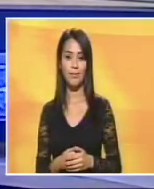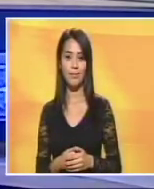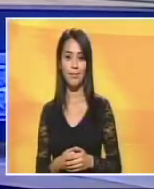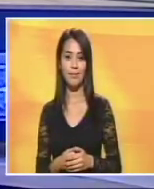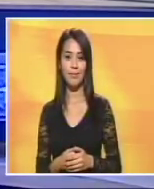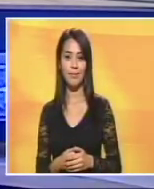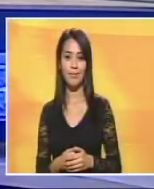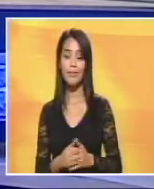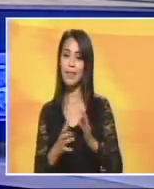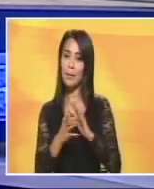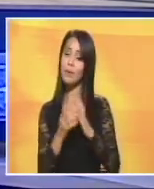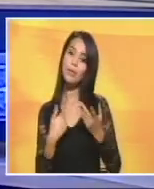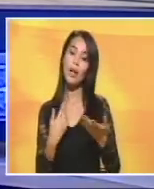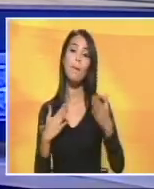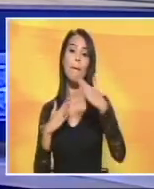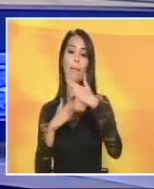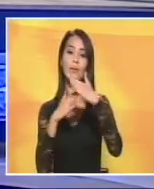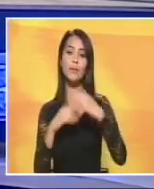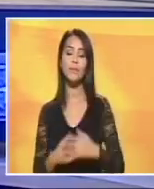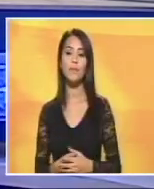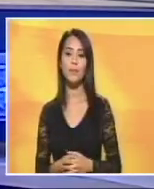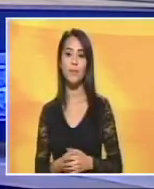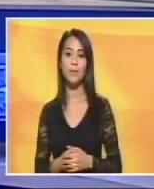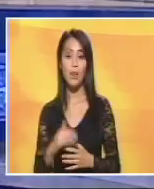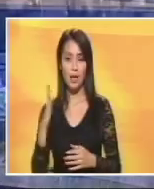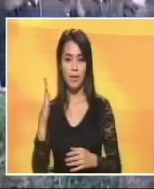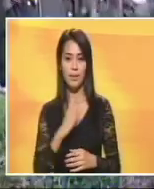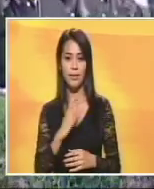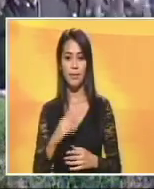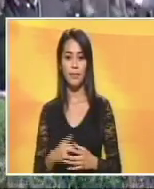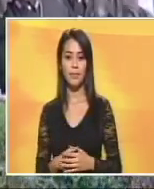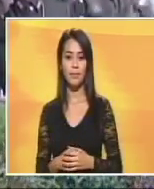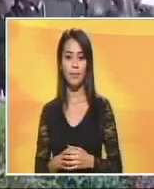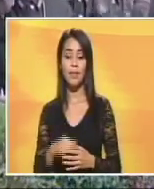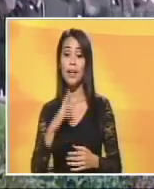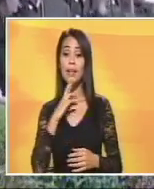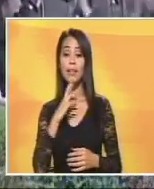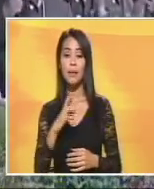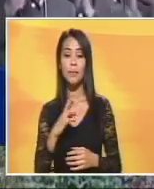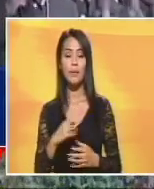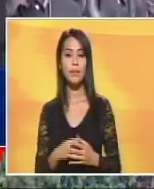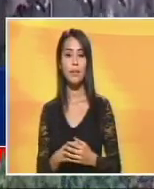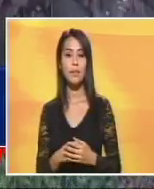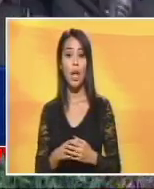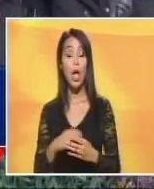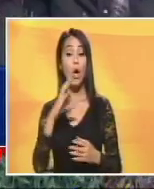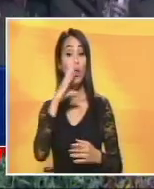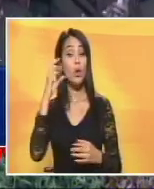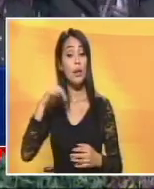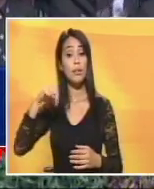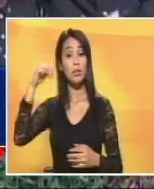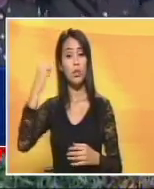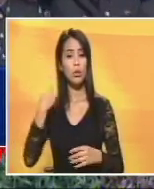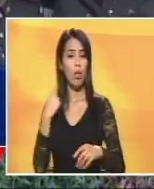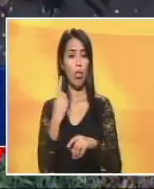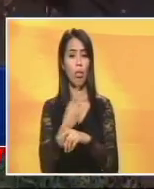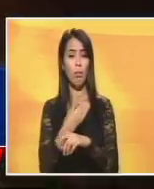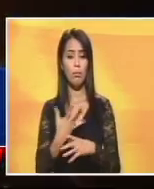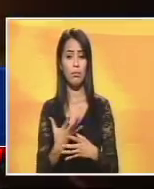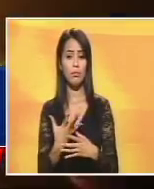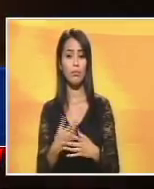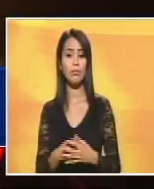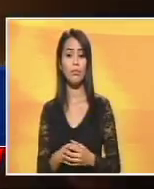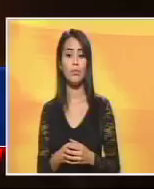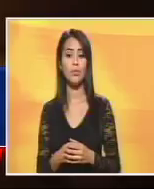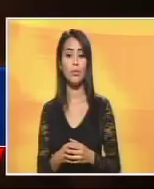Gendrina, amigos, momento de hacer nuestra primera pausa. Al regreso. Respuesta bélica. Corea del Norte amenaza de nuevo a Isla del